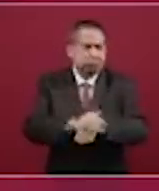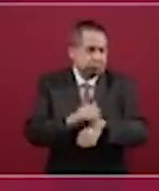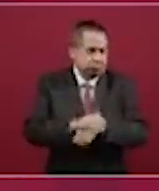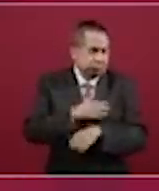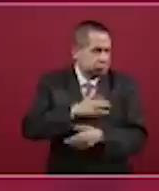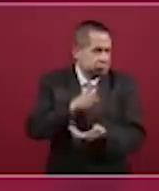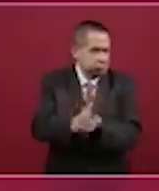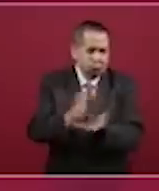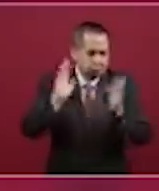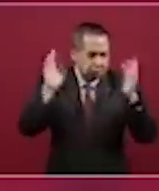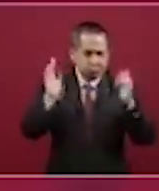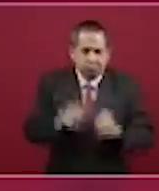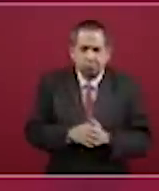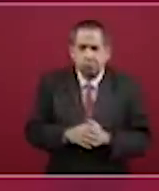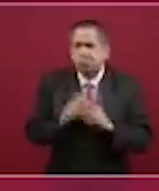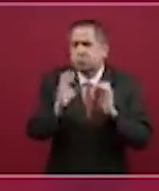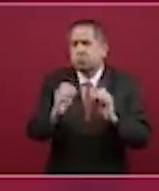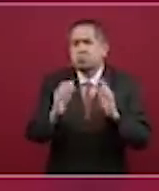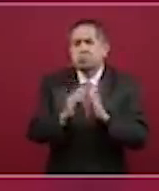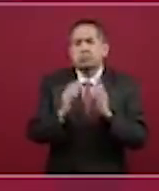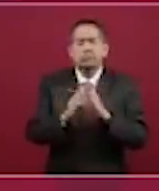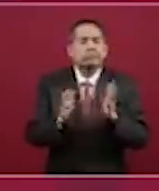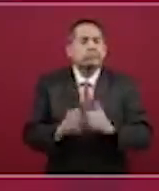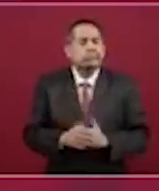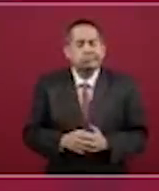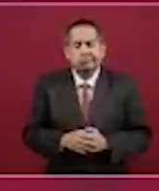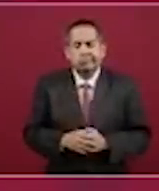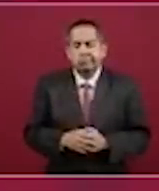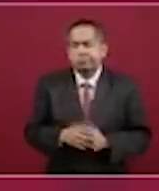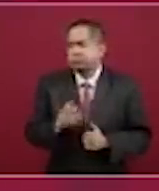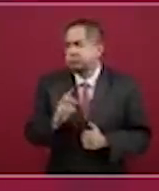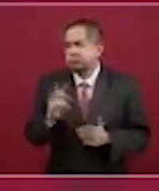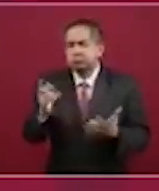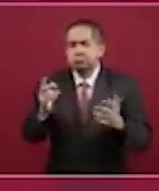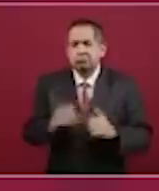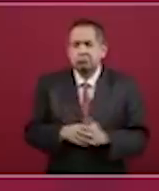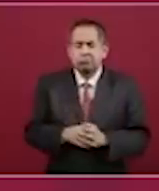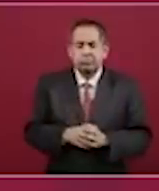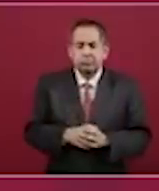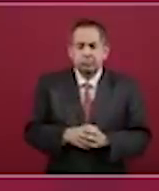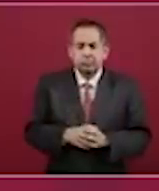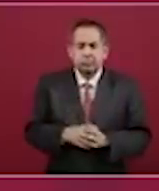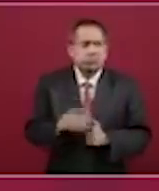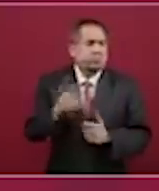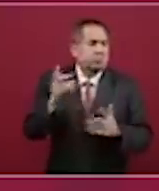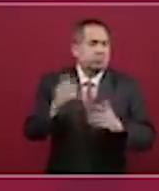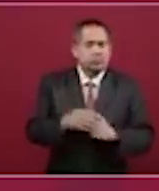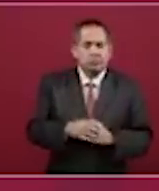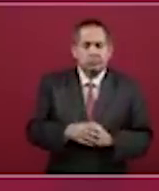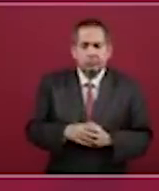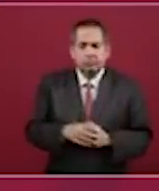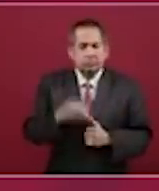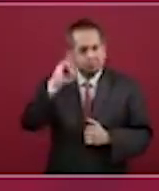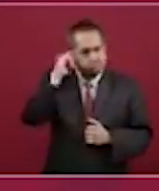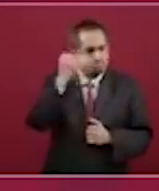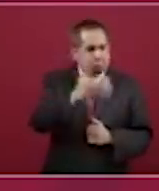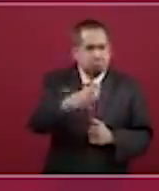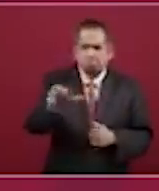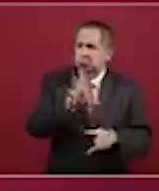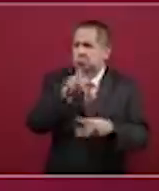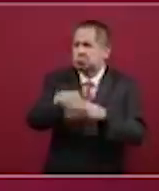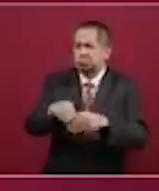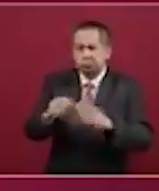amigo o en casa de un campesino